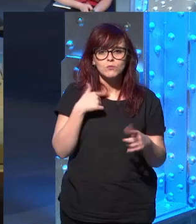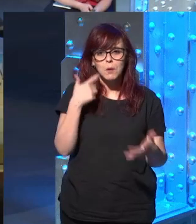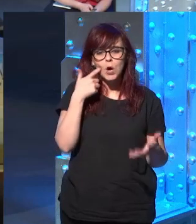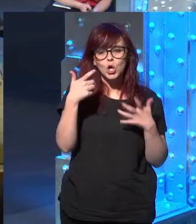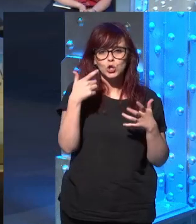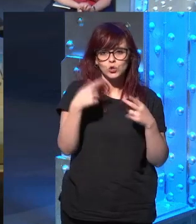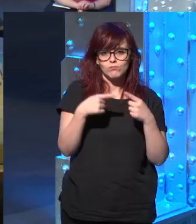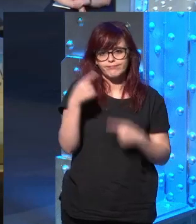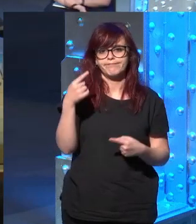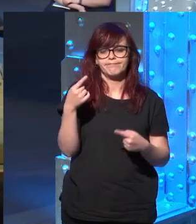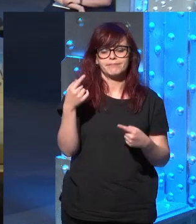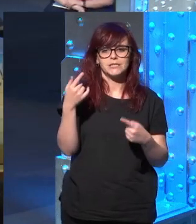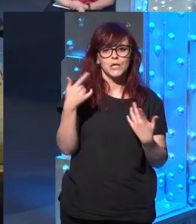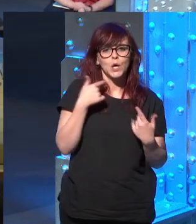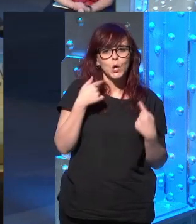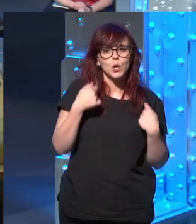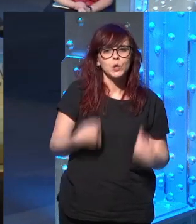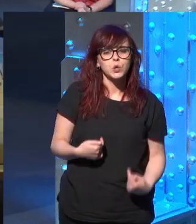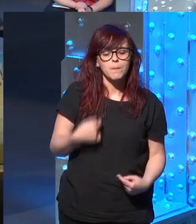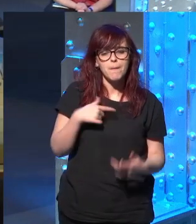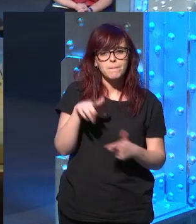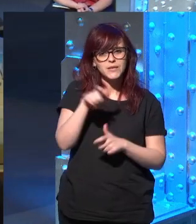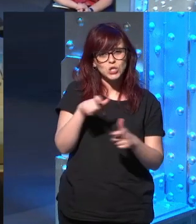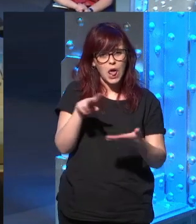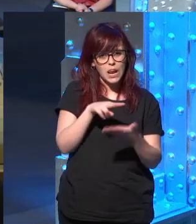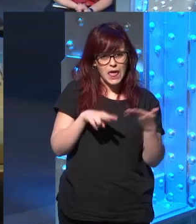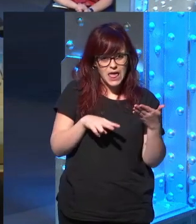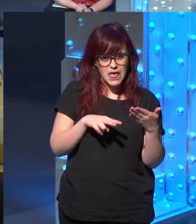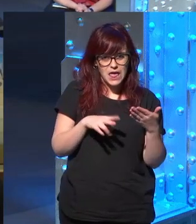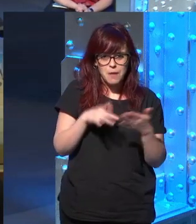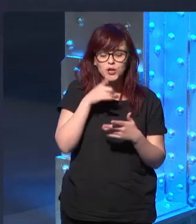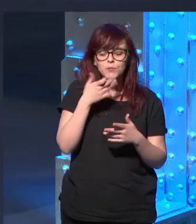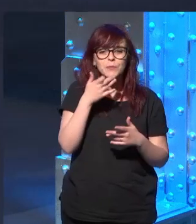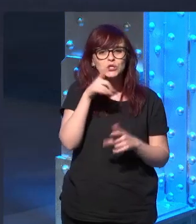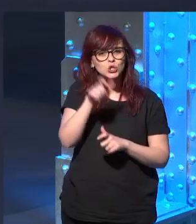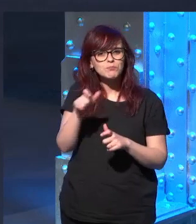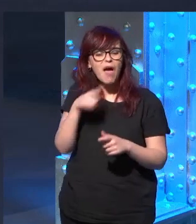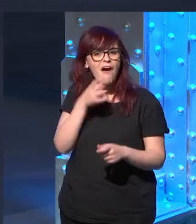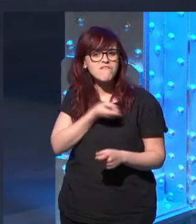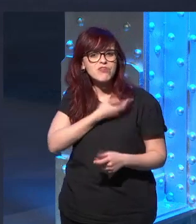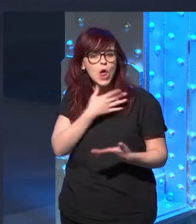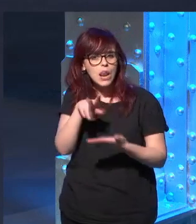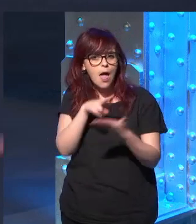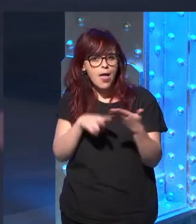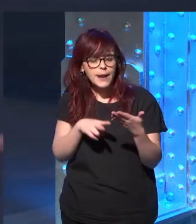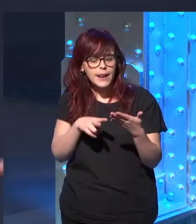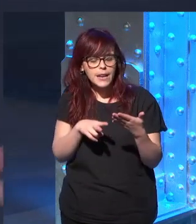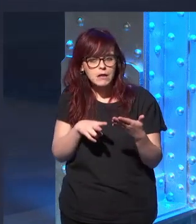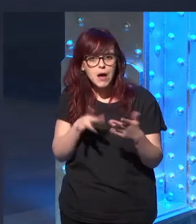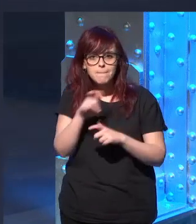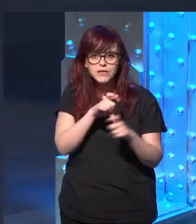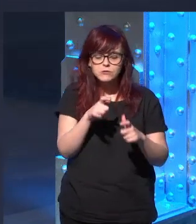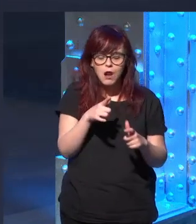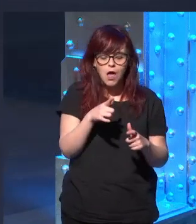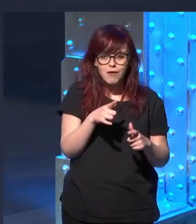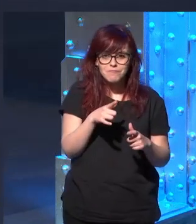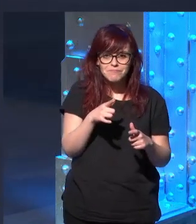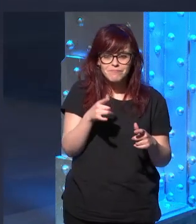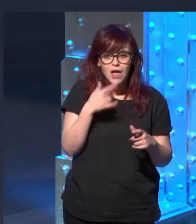porque a mí me lee mucha gente que no lee en general, que es una cosa que a mí me ha emocionado